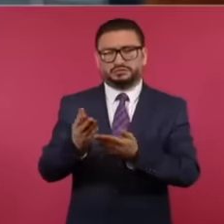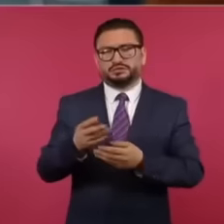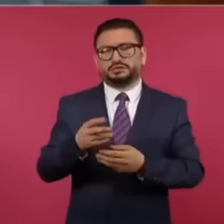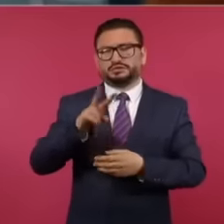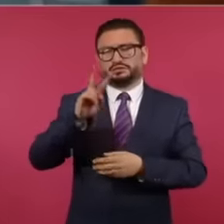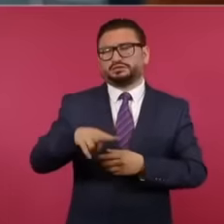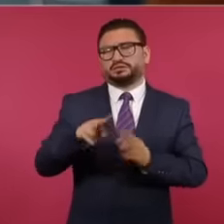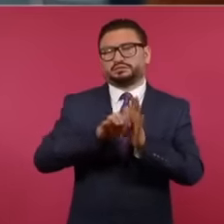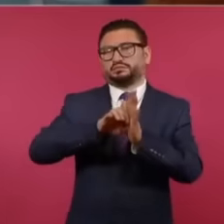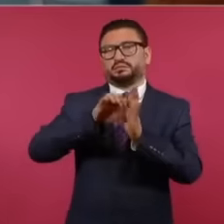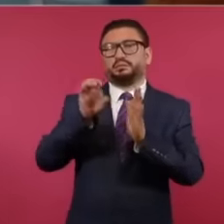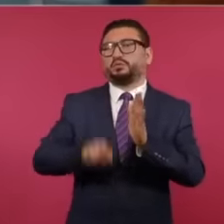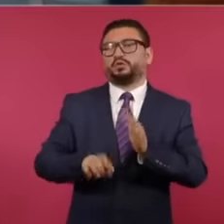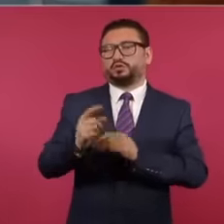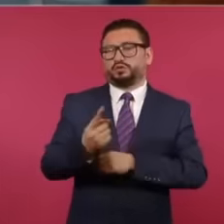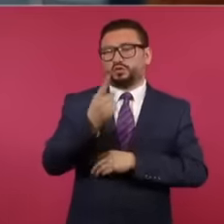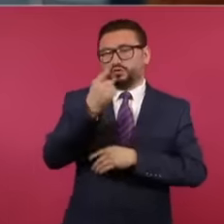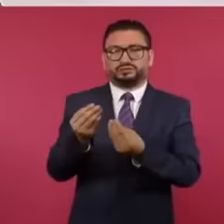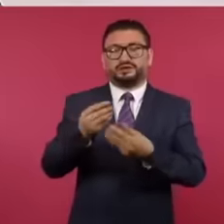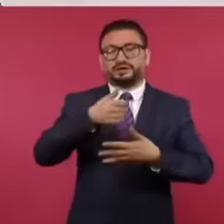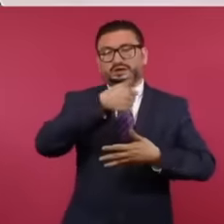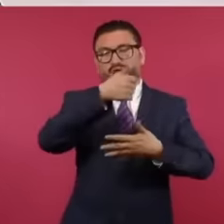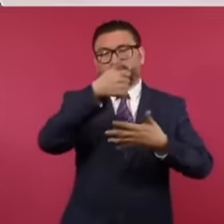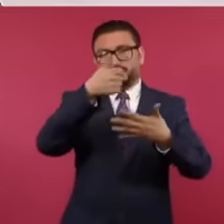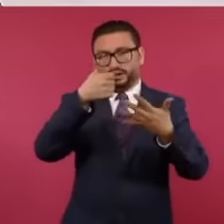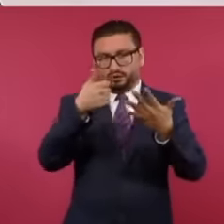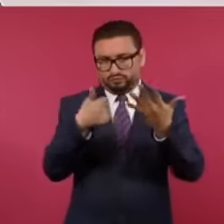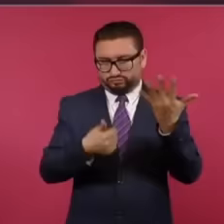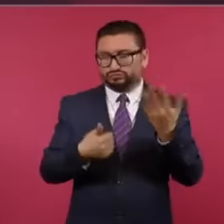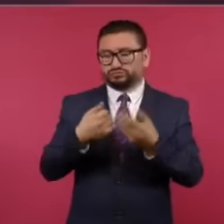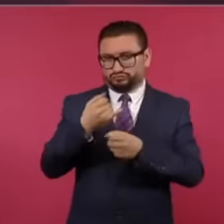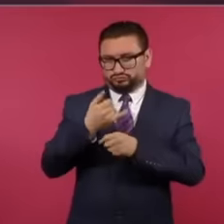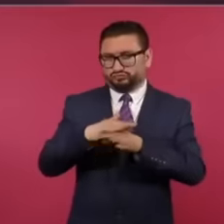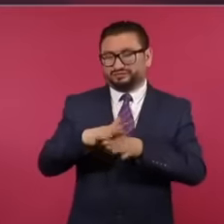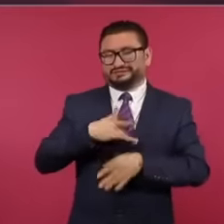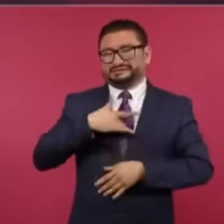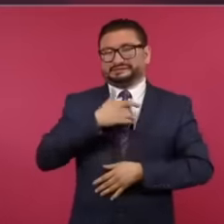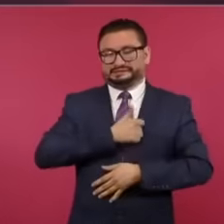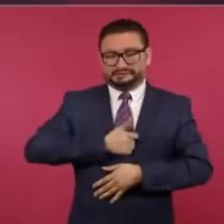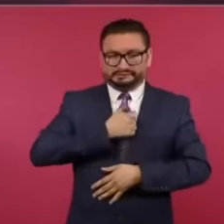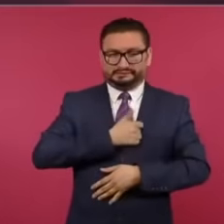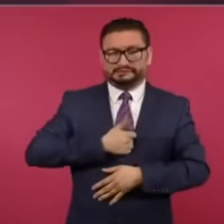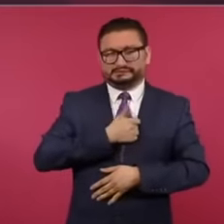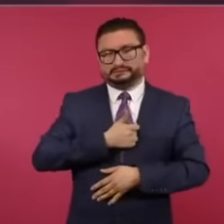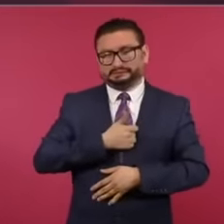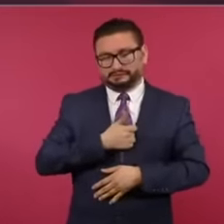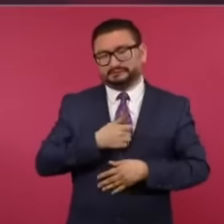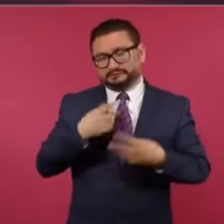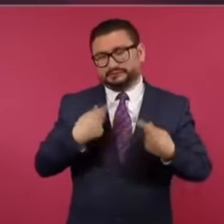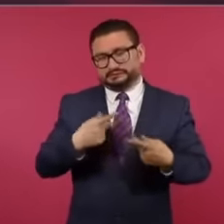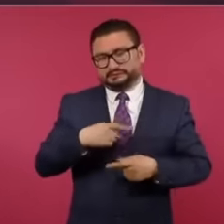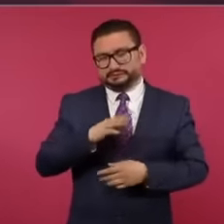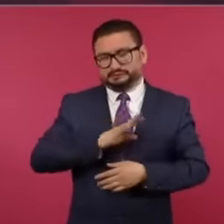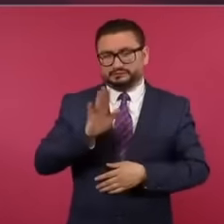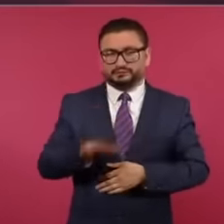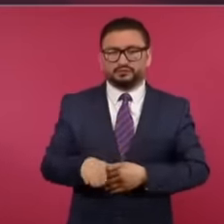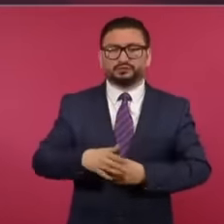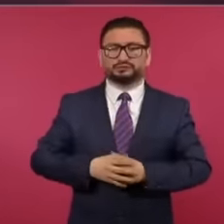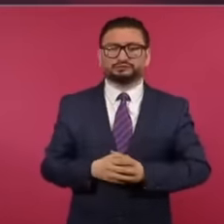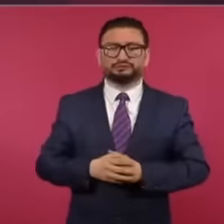la información sobre cada uno de los lamentables decesos que han